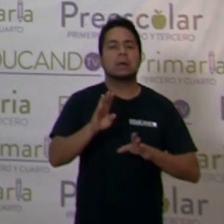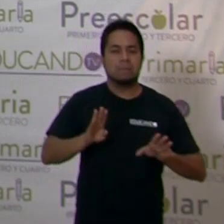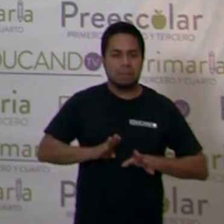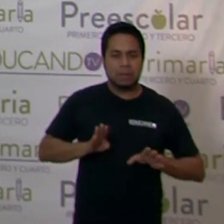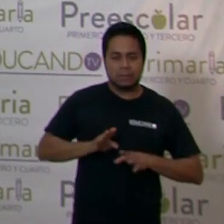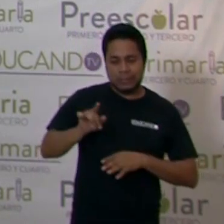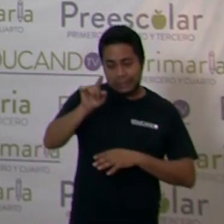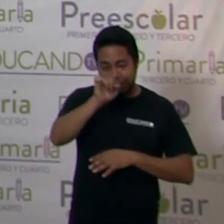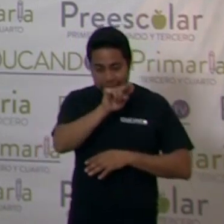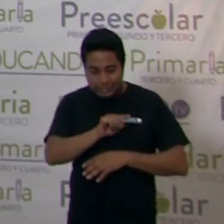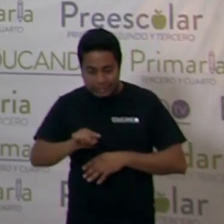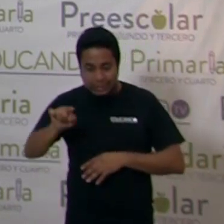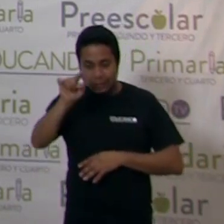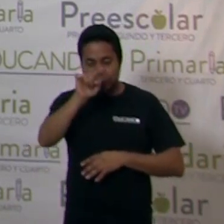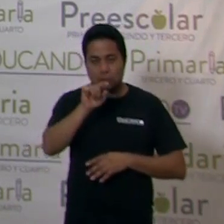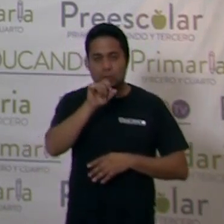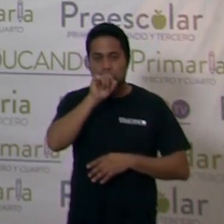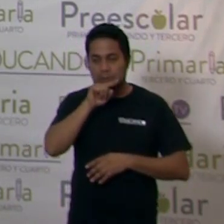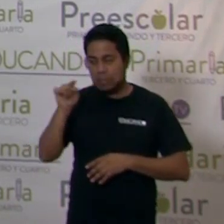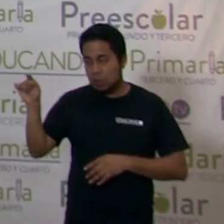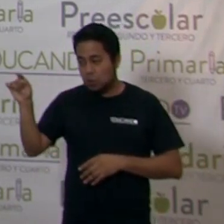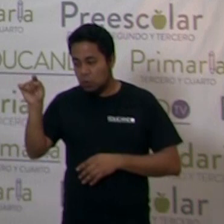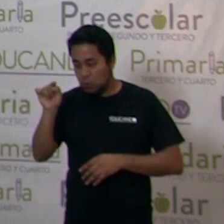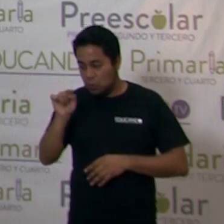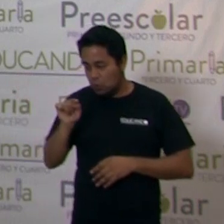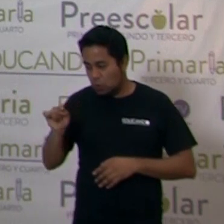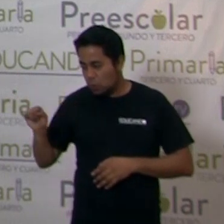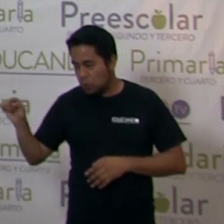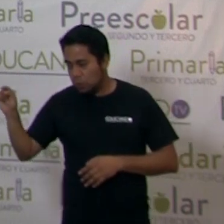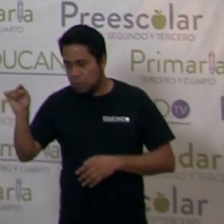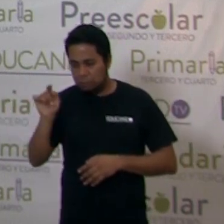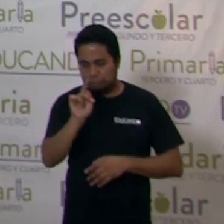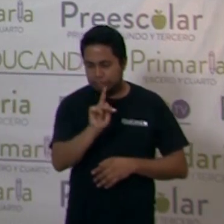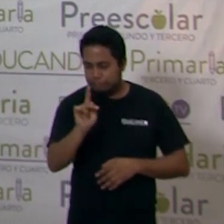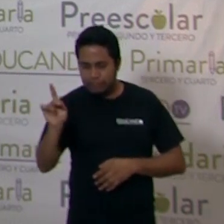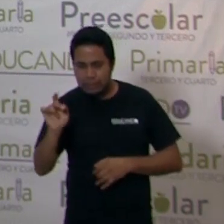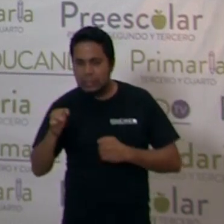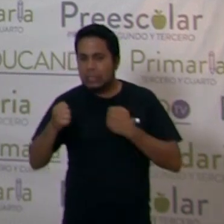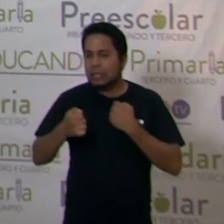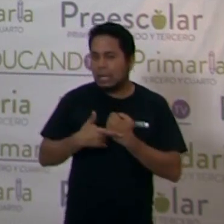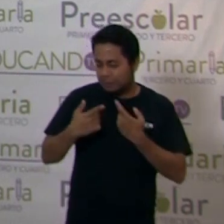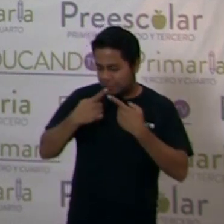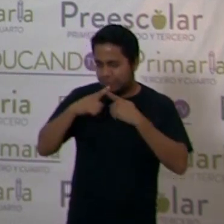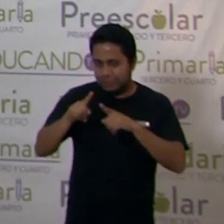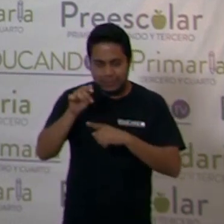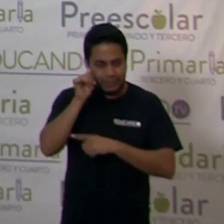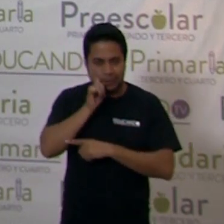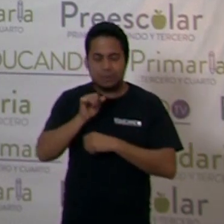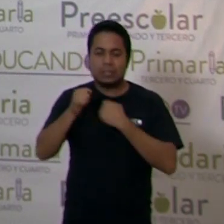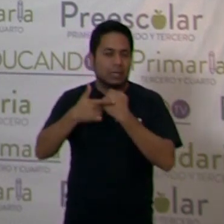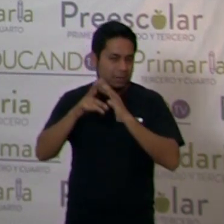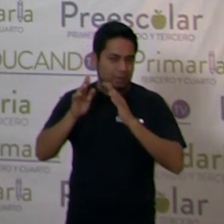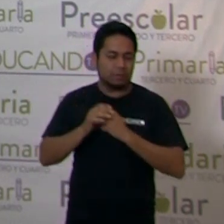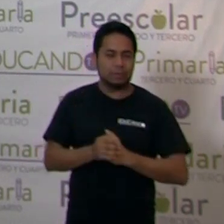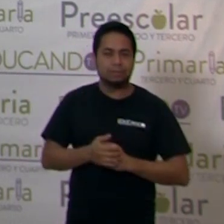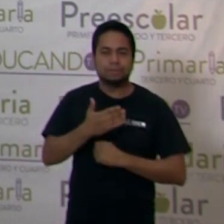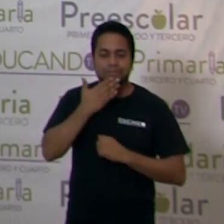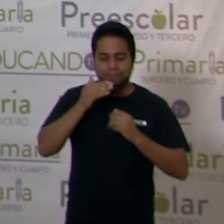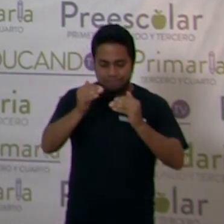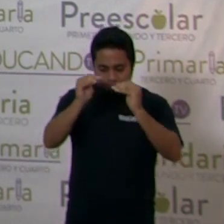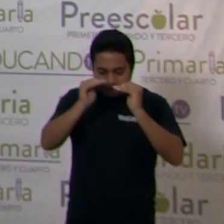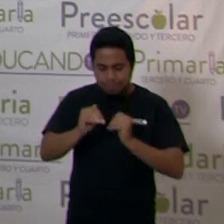óvalo pero siempre hay algo que los distingue Sí bueno seguimos con